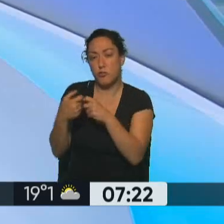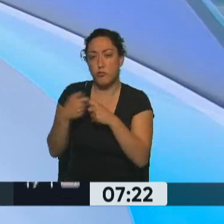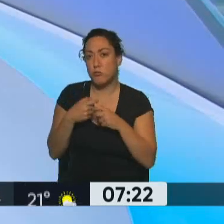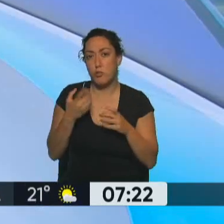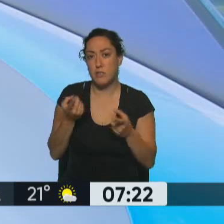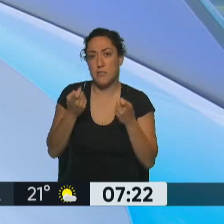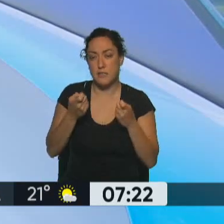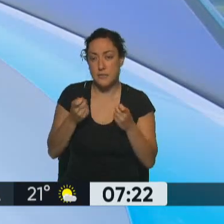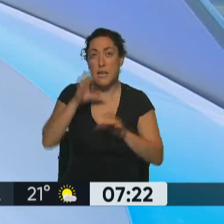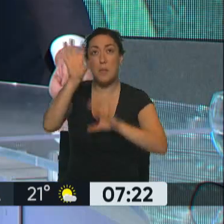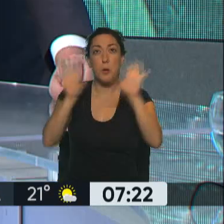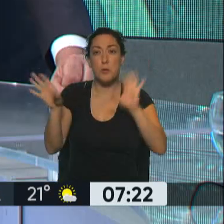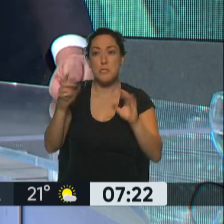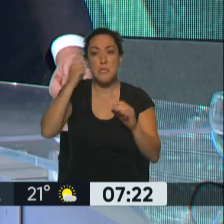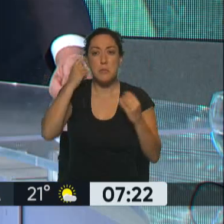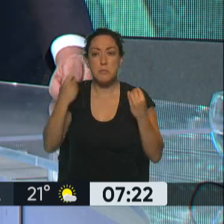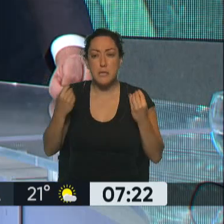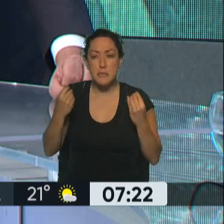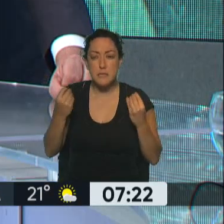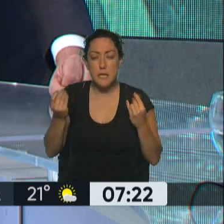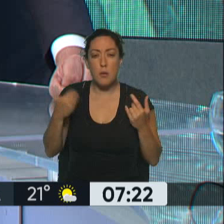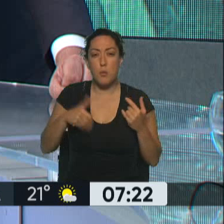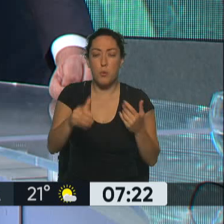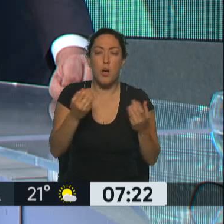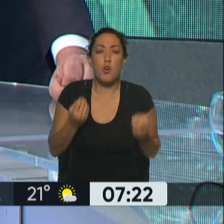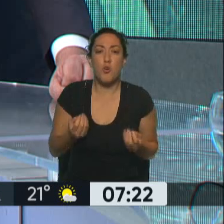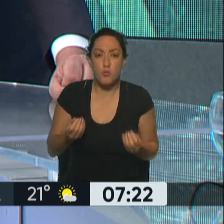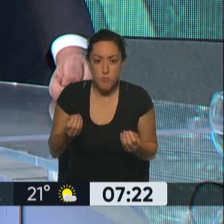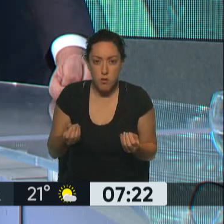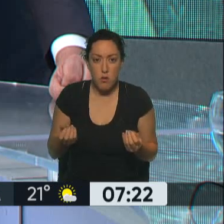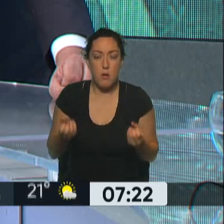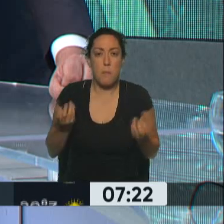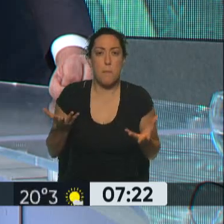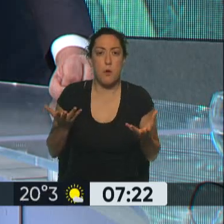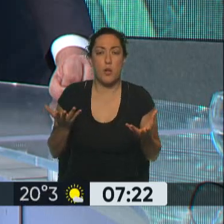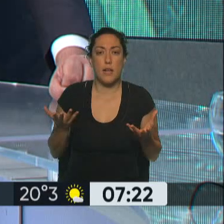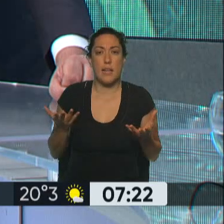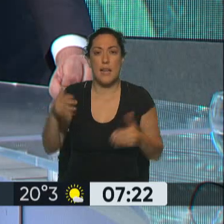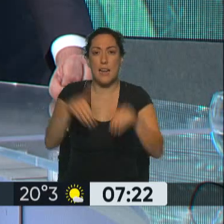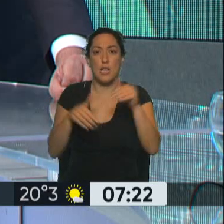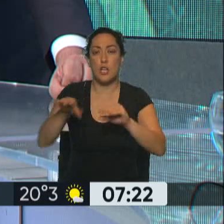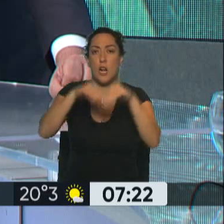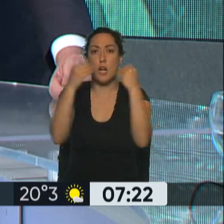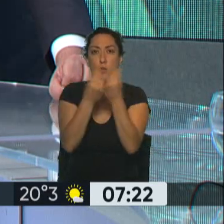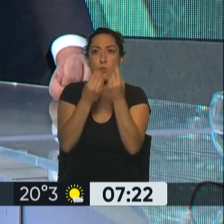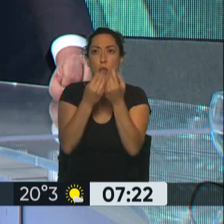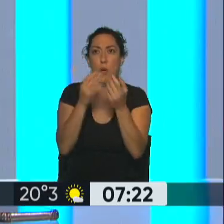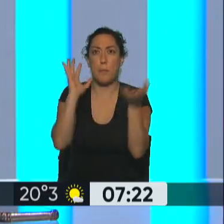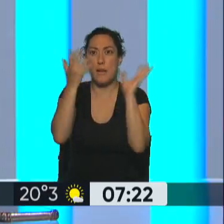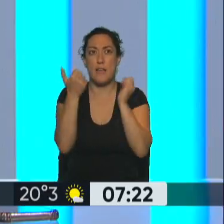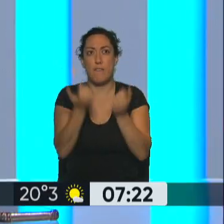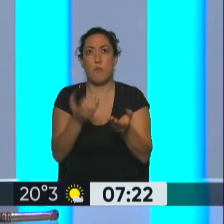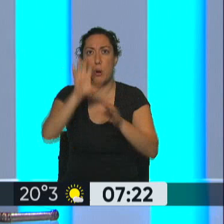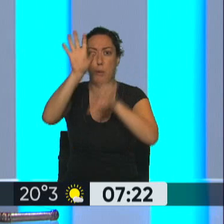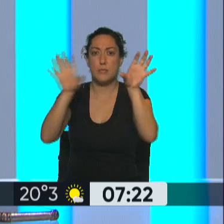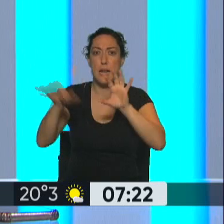en este sentido, ¿cómo analizás vos que se comportarían, teniendo en cuenta justamente el resultado electoral de Javier Milei en la gran mayoría de las provincias argentinas? A ver,